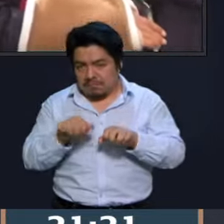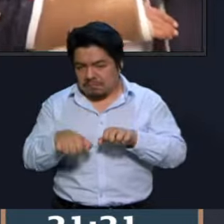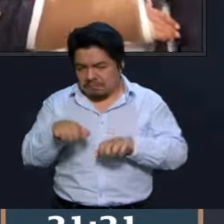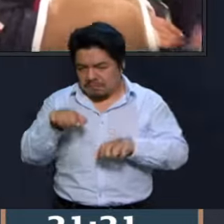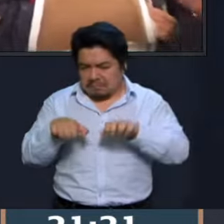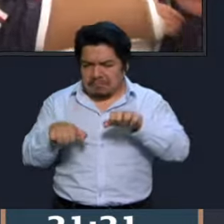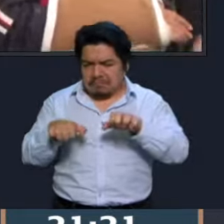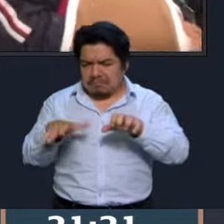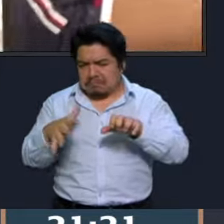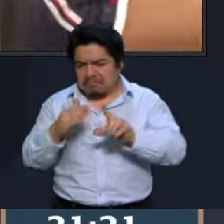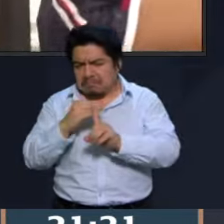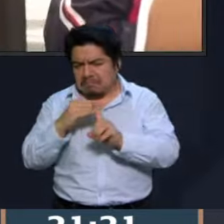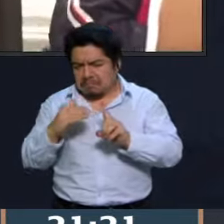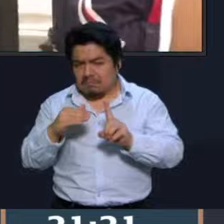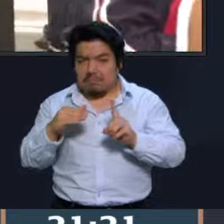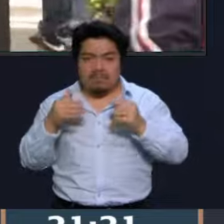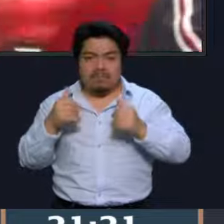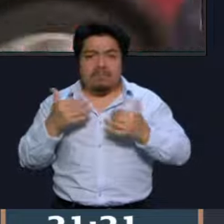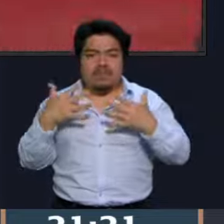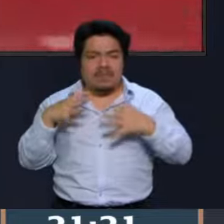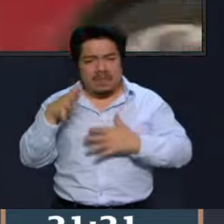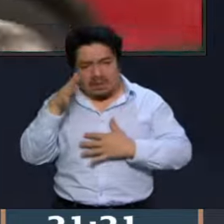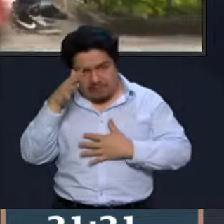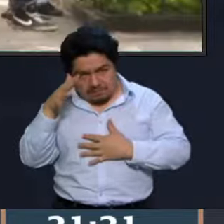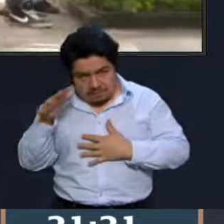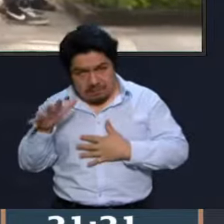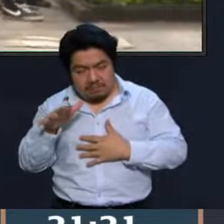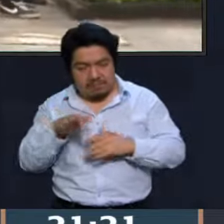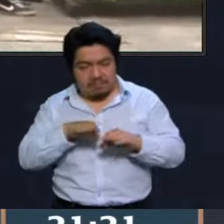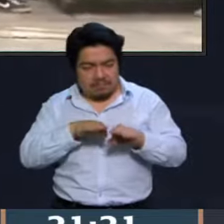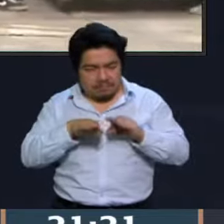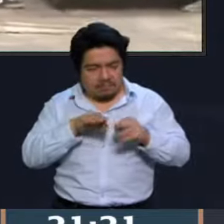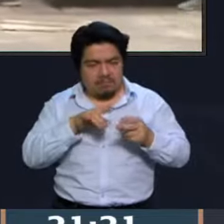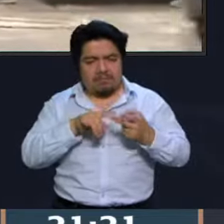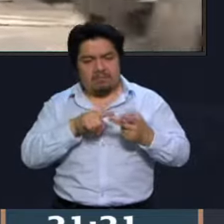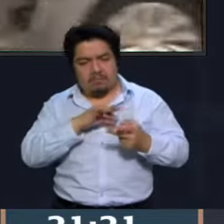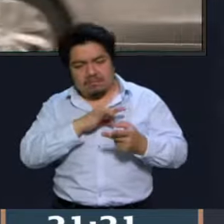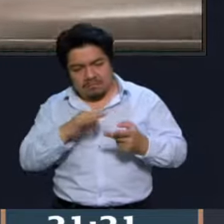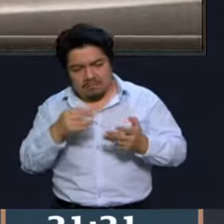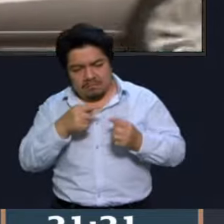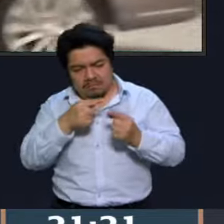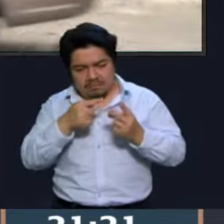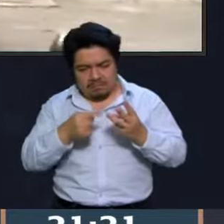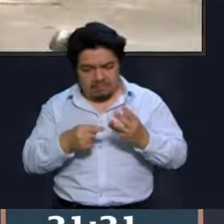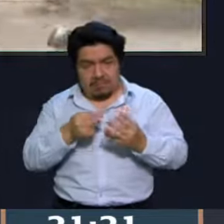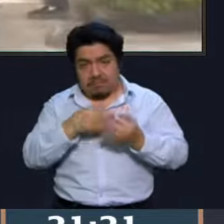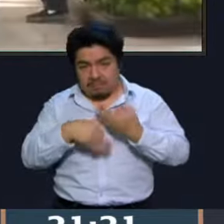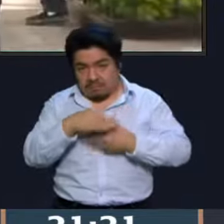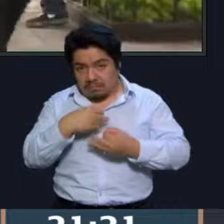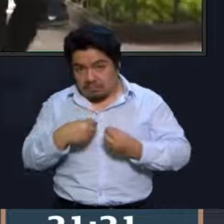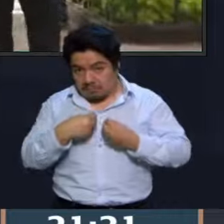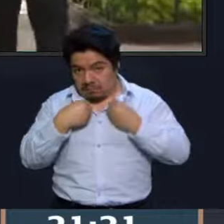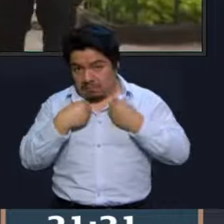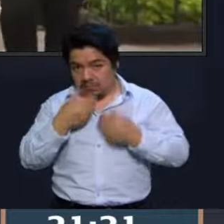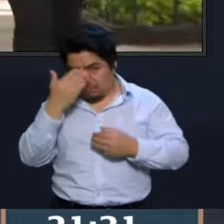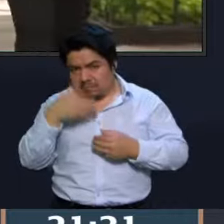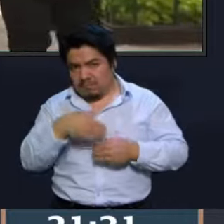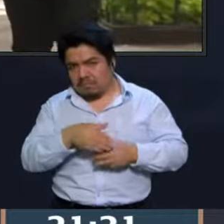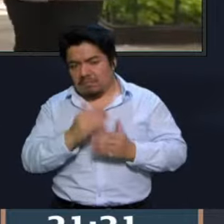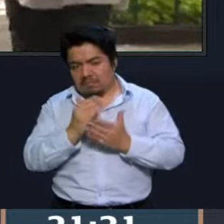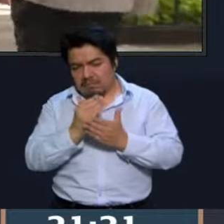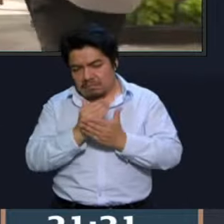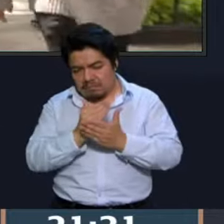de adultos en plenitud en el sentido laboral, de reproducción, de todo un momento de vida. Baja